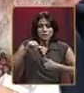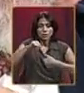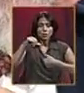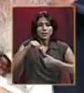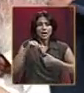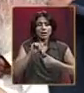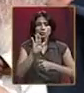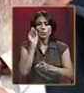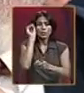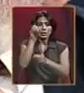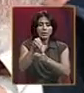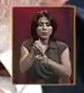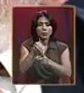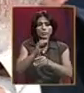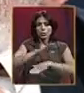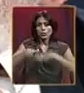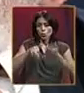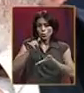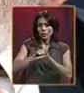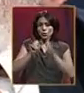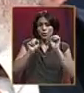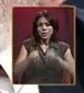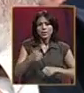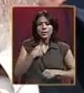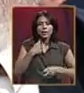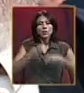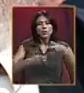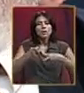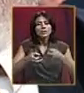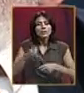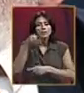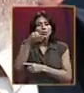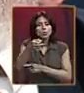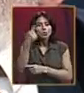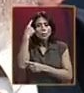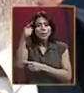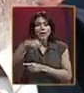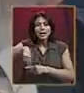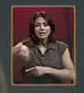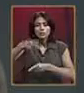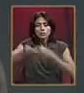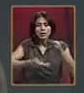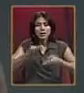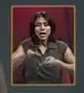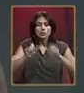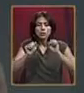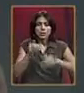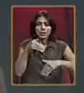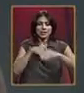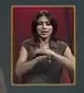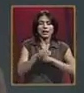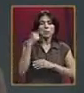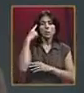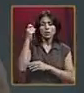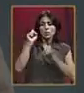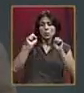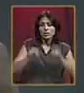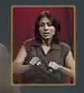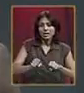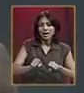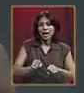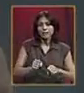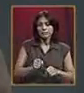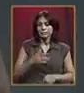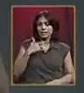supuesto, pueden tener problemas a futuro para seguir entrando a esos mercados, porque se podría crear un sentido ya como